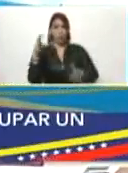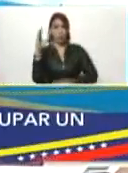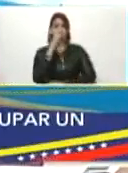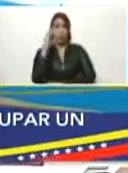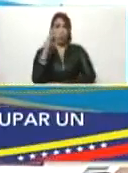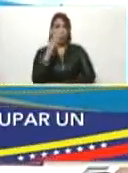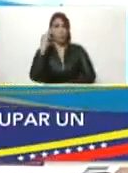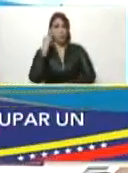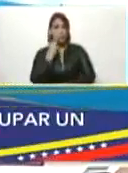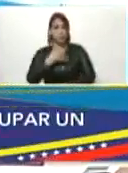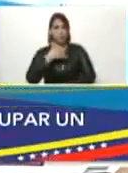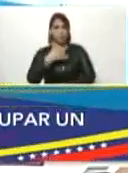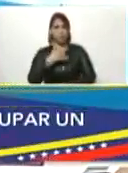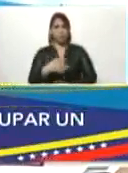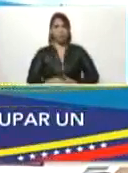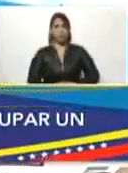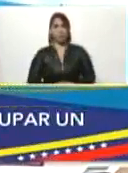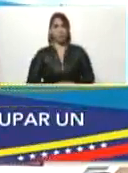Colombia bolivariana,